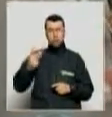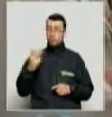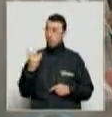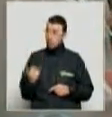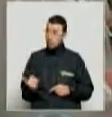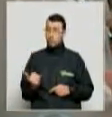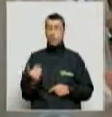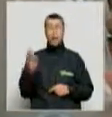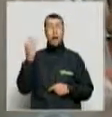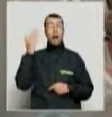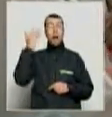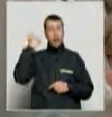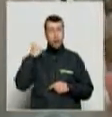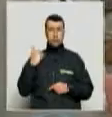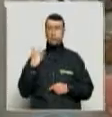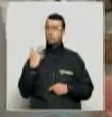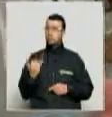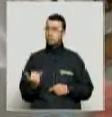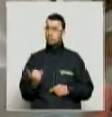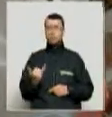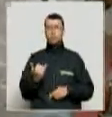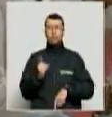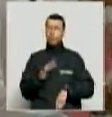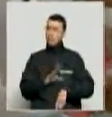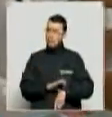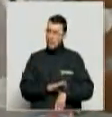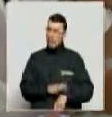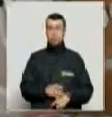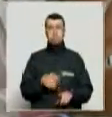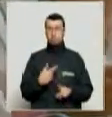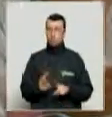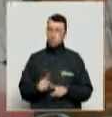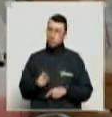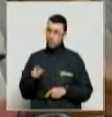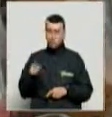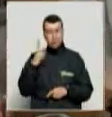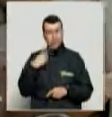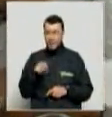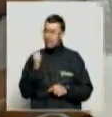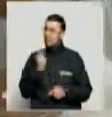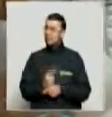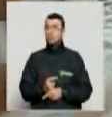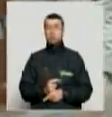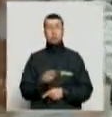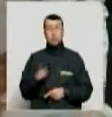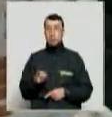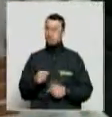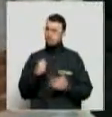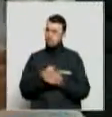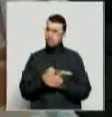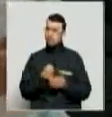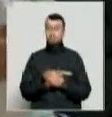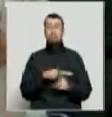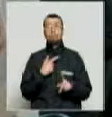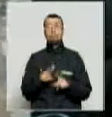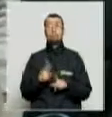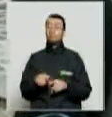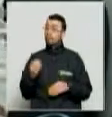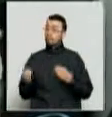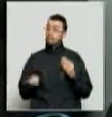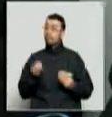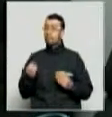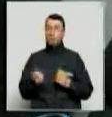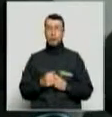la hipertensión, los medicamentos, lo que presentó ese día, que lo pudo haber presentado por muchas causas, fue lo